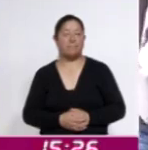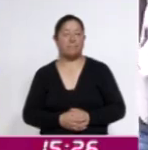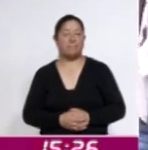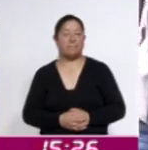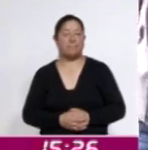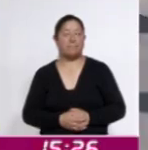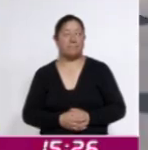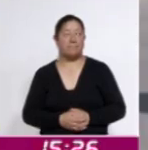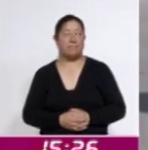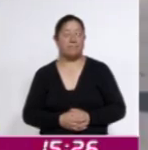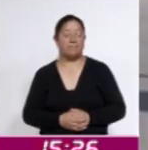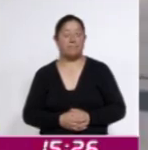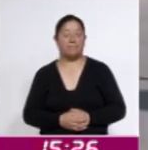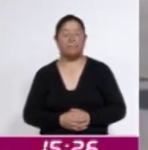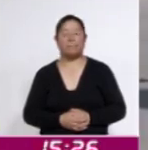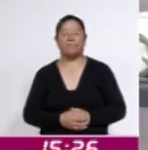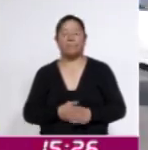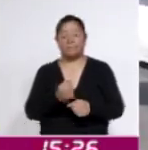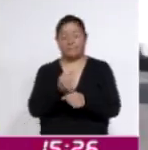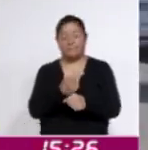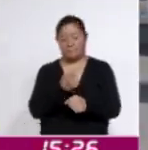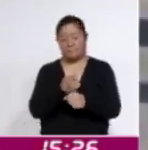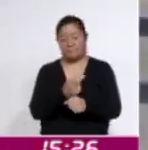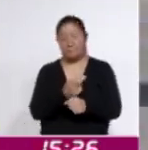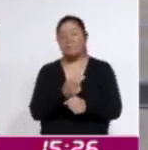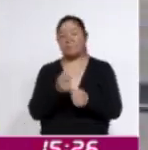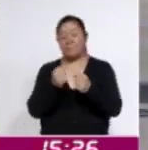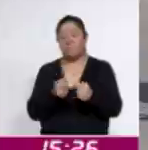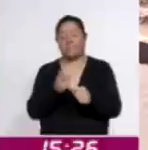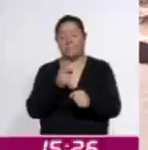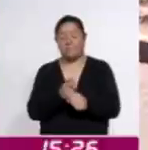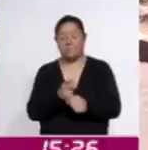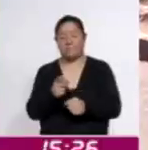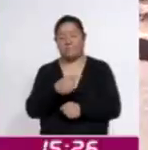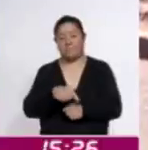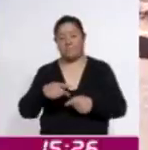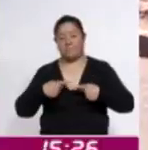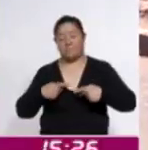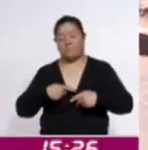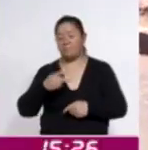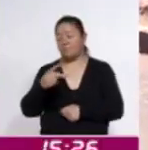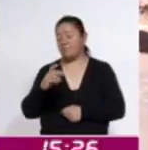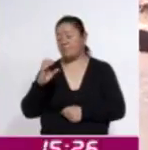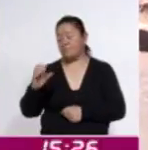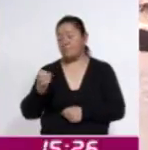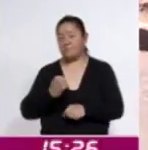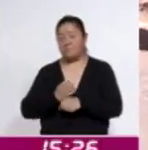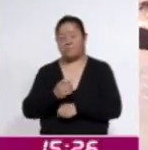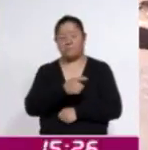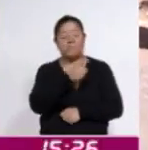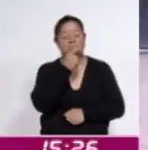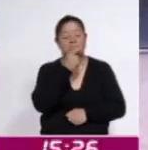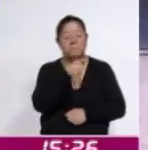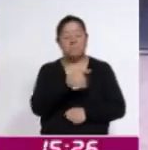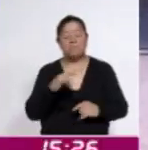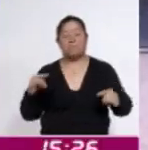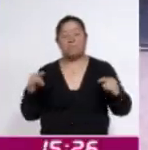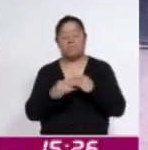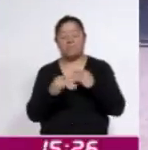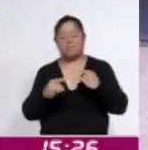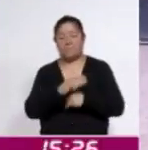Cabe señalar que la Secretaría de Seguridad Ciudadana, Protección Civil del Estado y Policía de Vialidad del